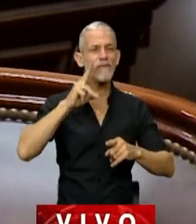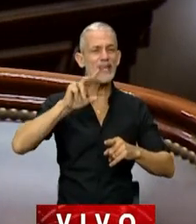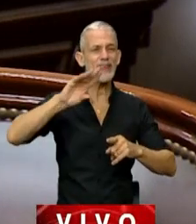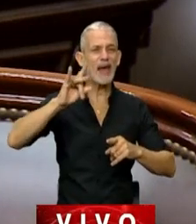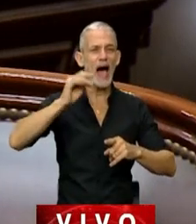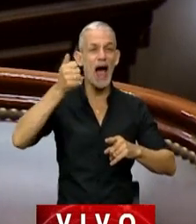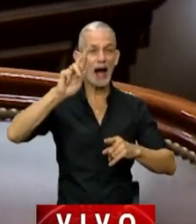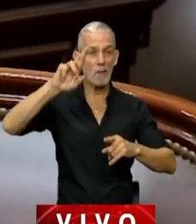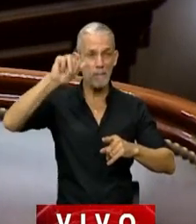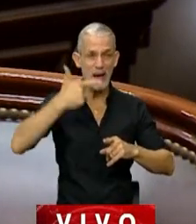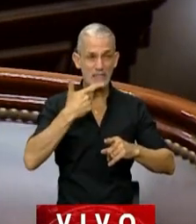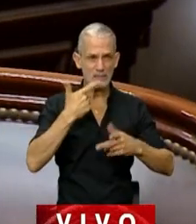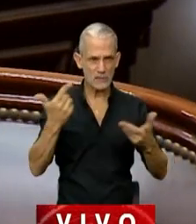Armas